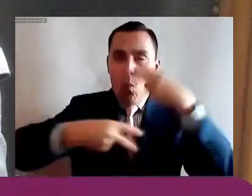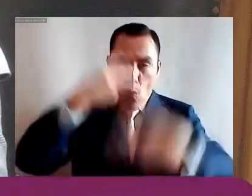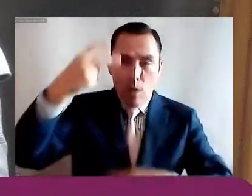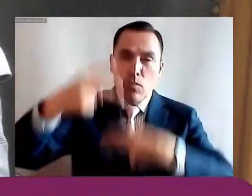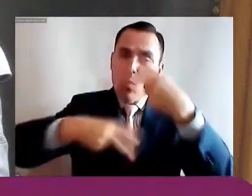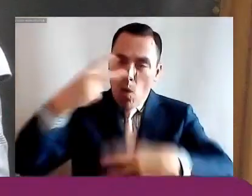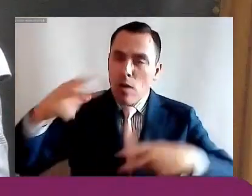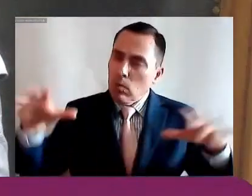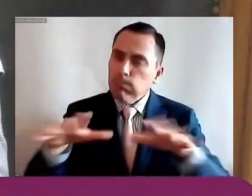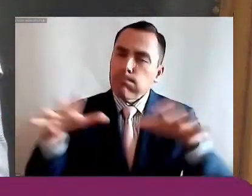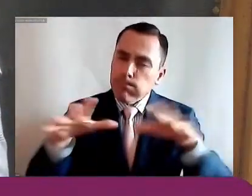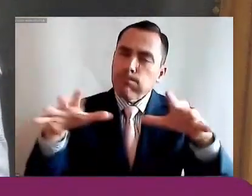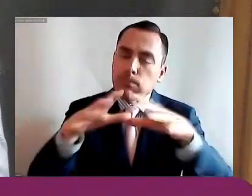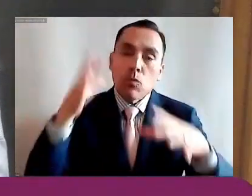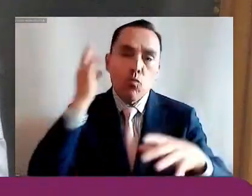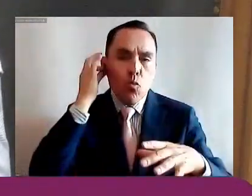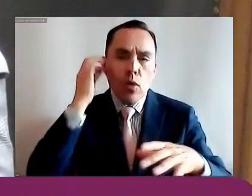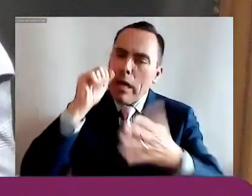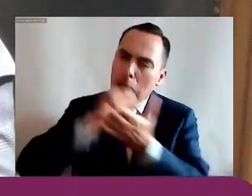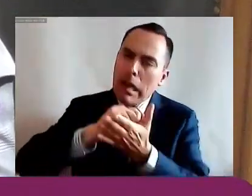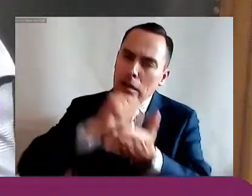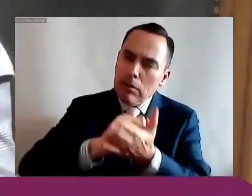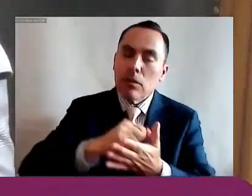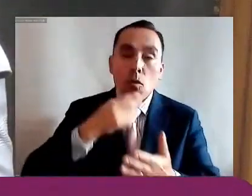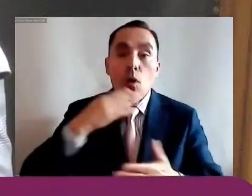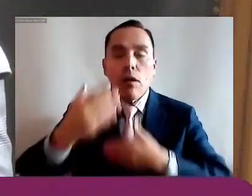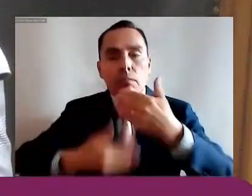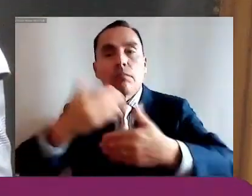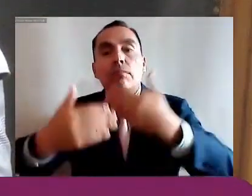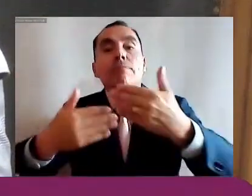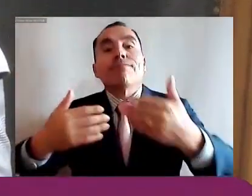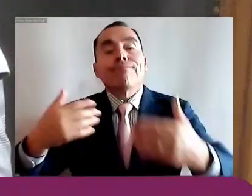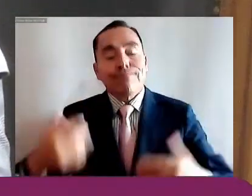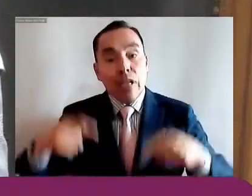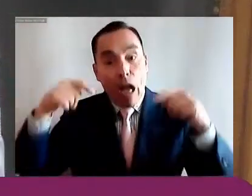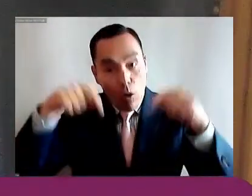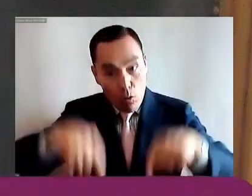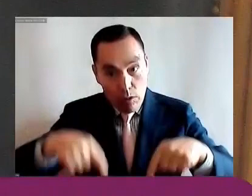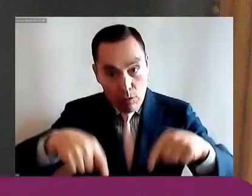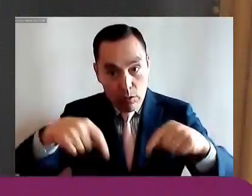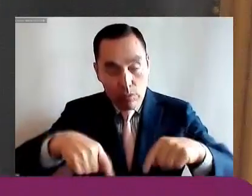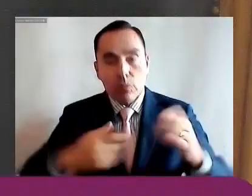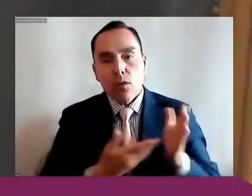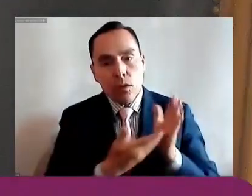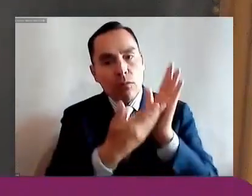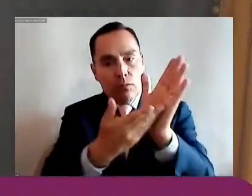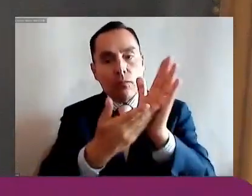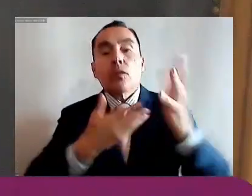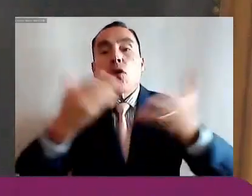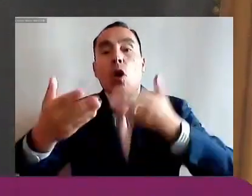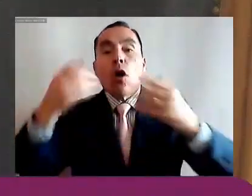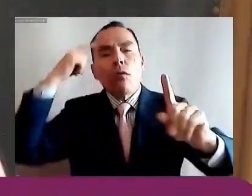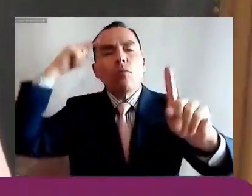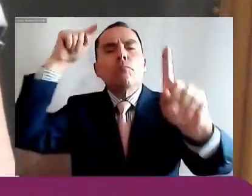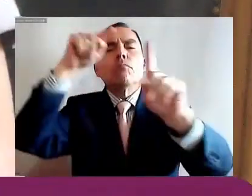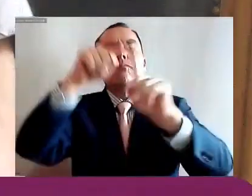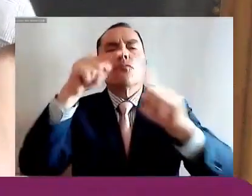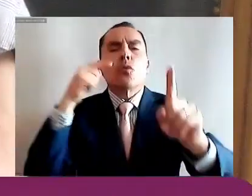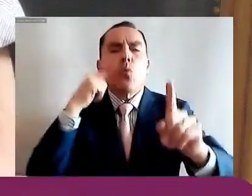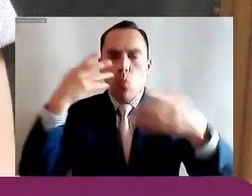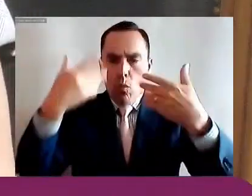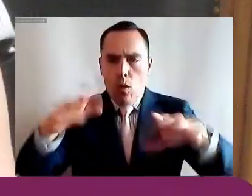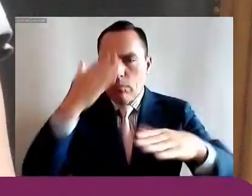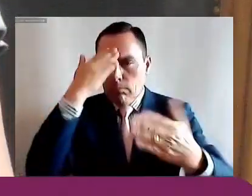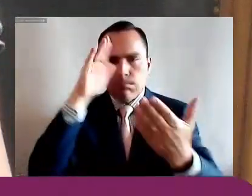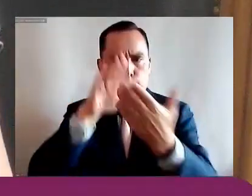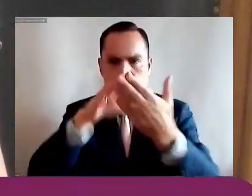mujeres, lo que yo quiero compartir con ustedes es que los objetivos siguen presentes. Y si ustedes se